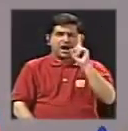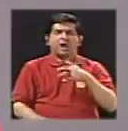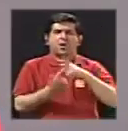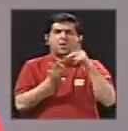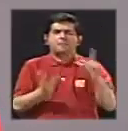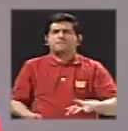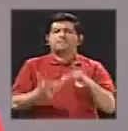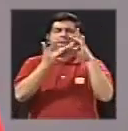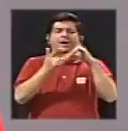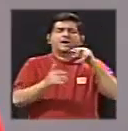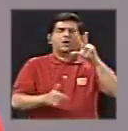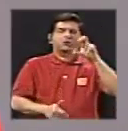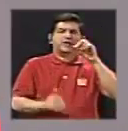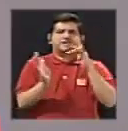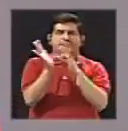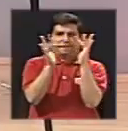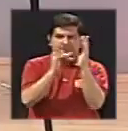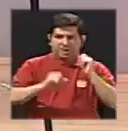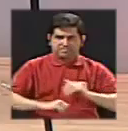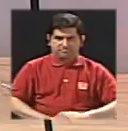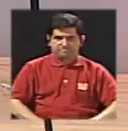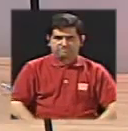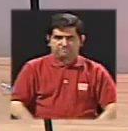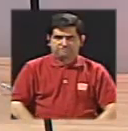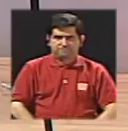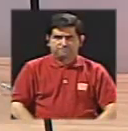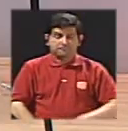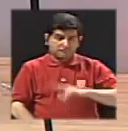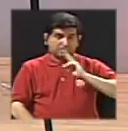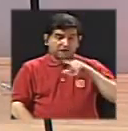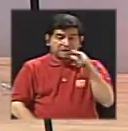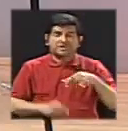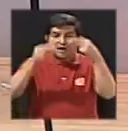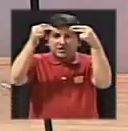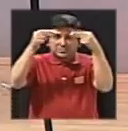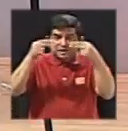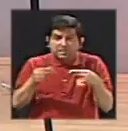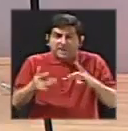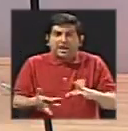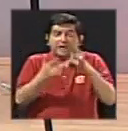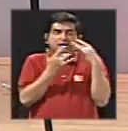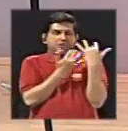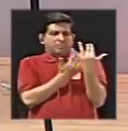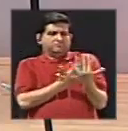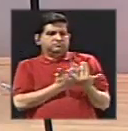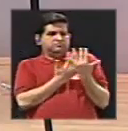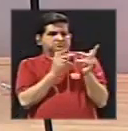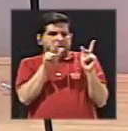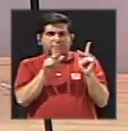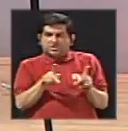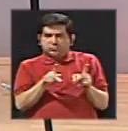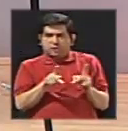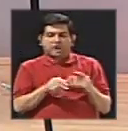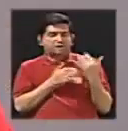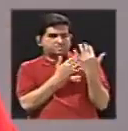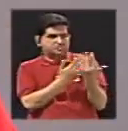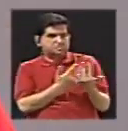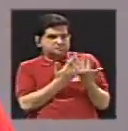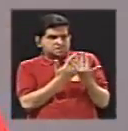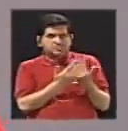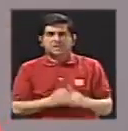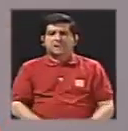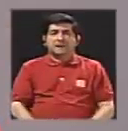extraordinaria el 30 de abril. En realidad, esa planilla extraordinaria se esperó. La gente esperó, ahí había